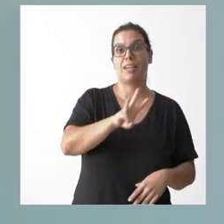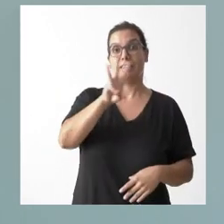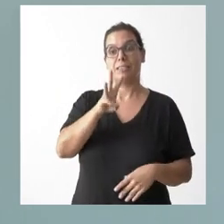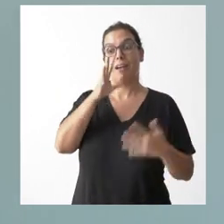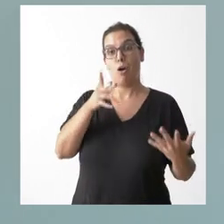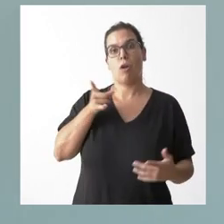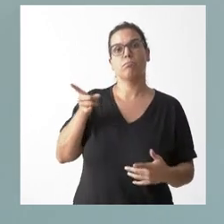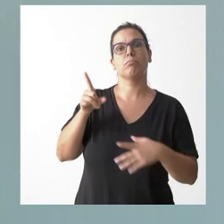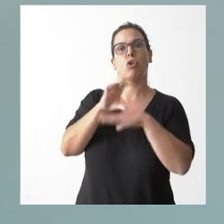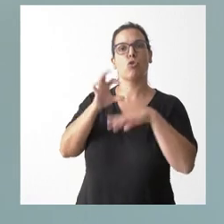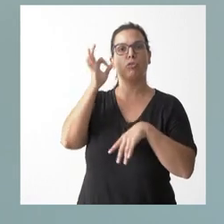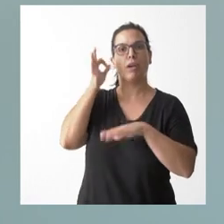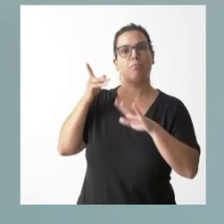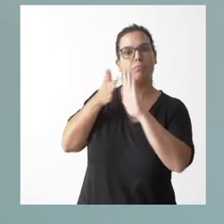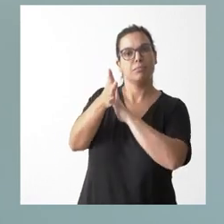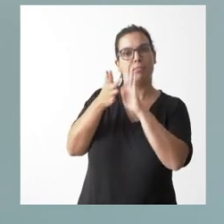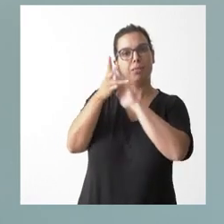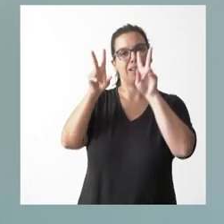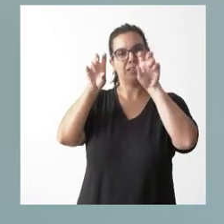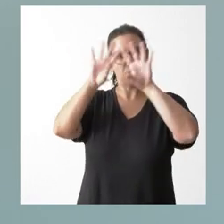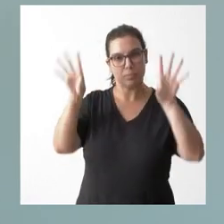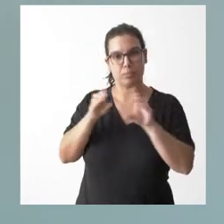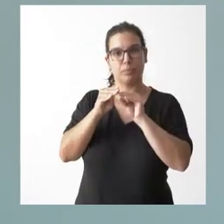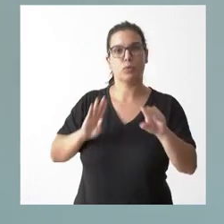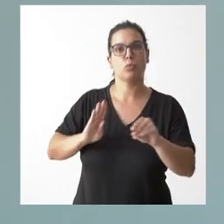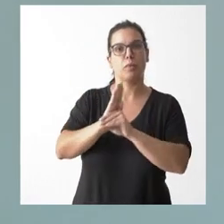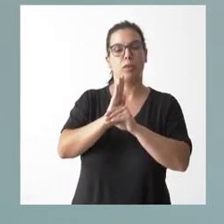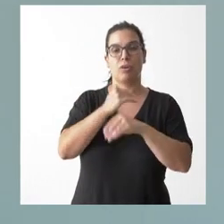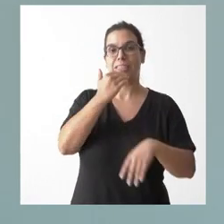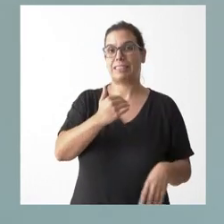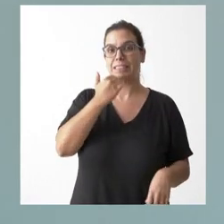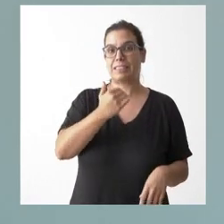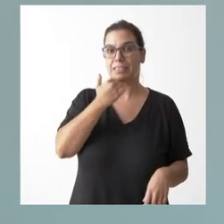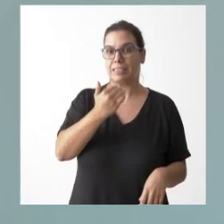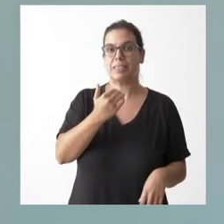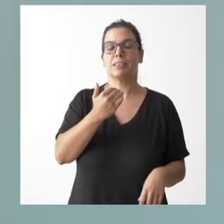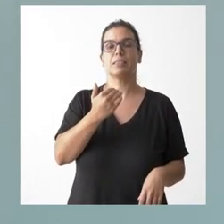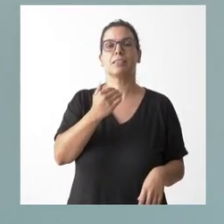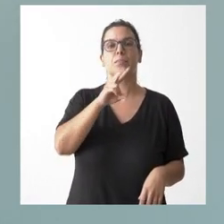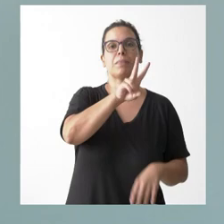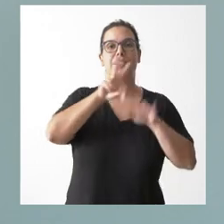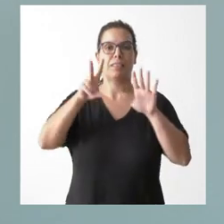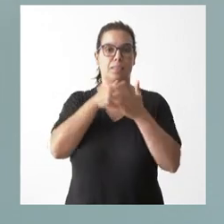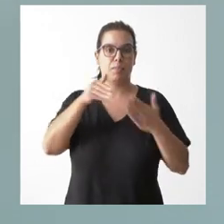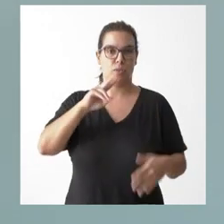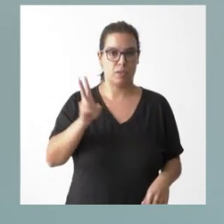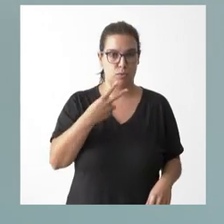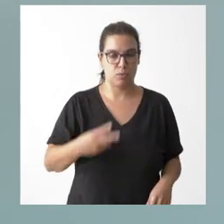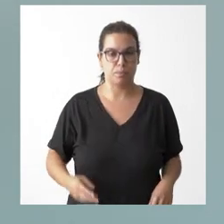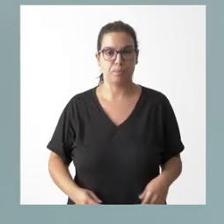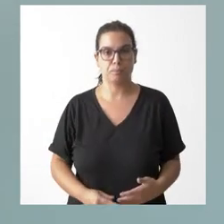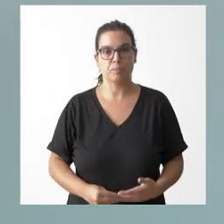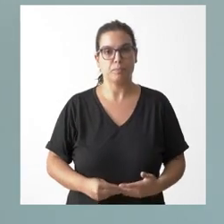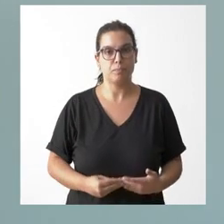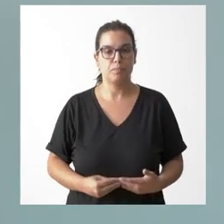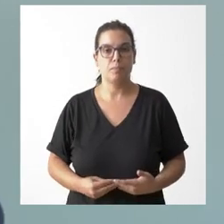de este conjunto de subvenciones que ascienden prácticamente a 27 millones de euros.